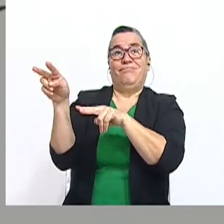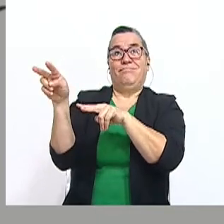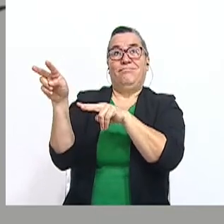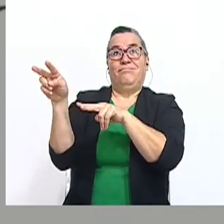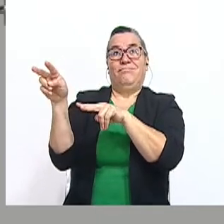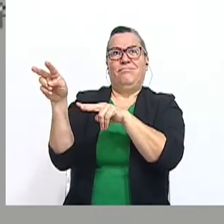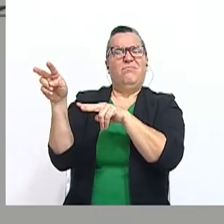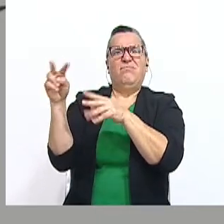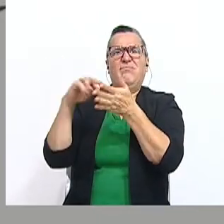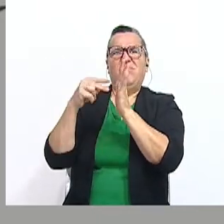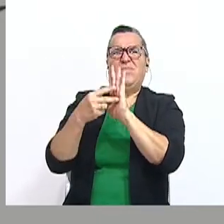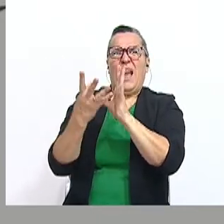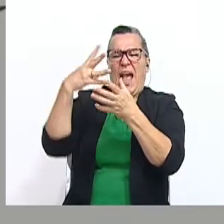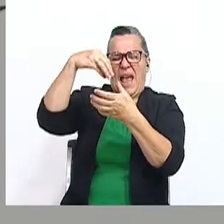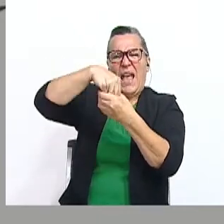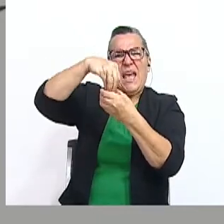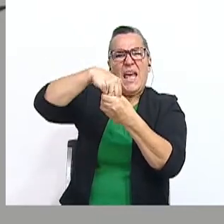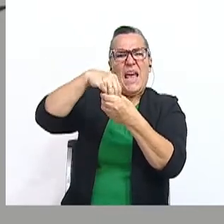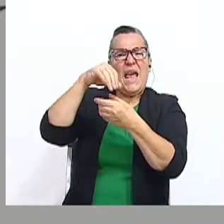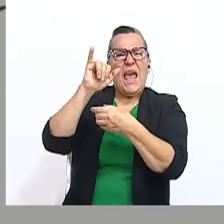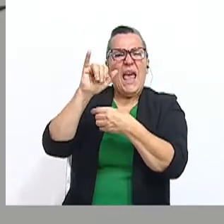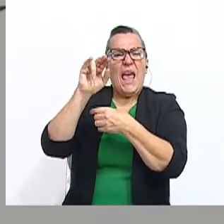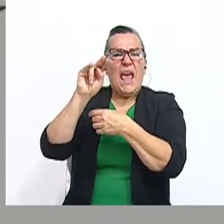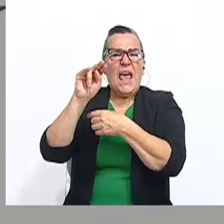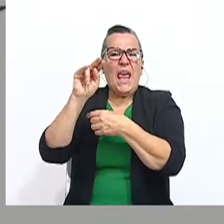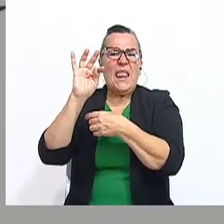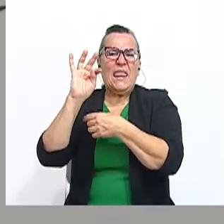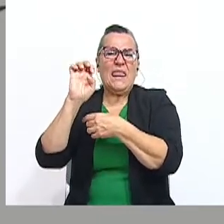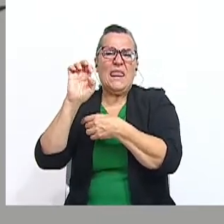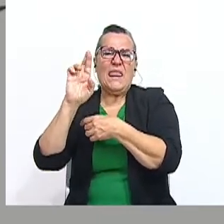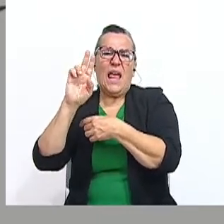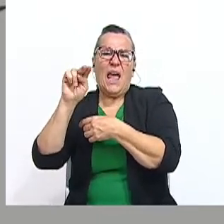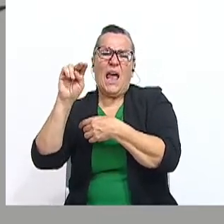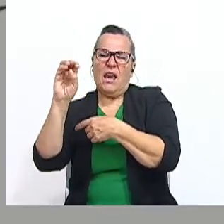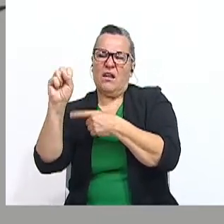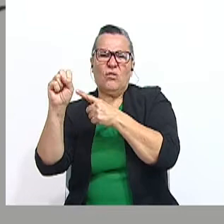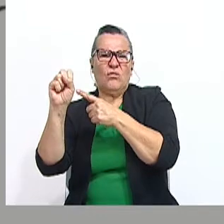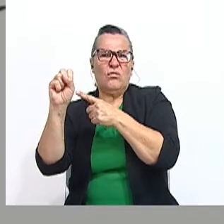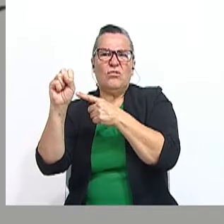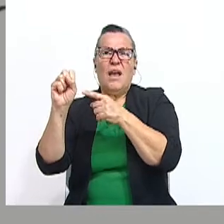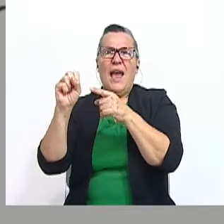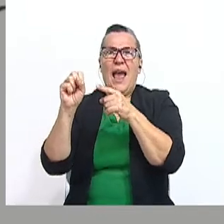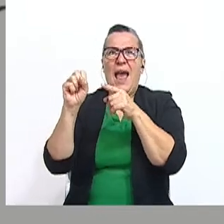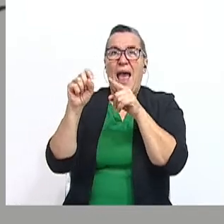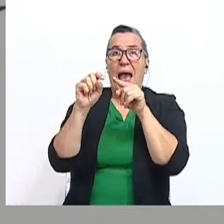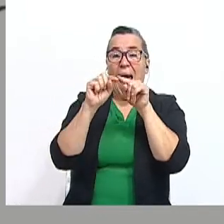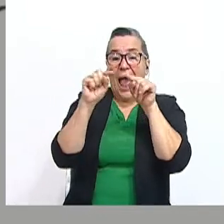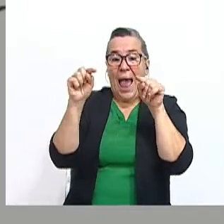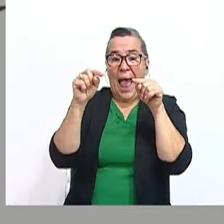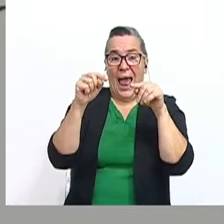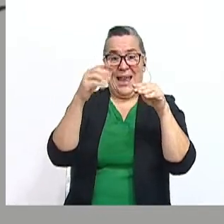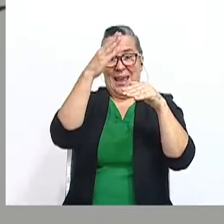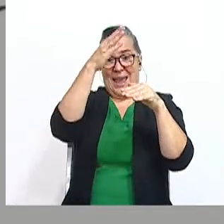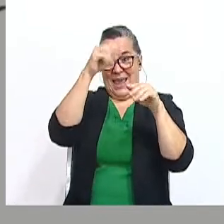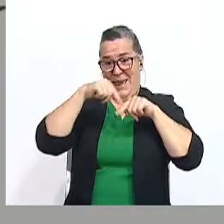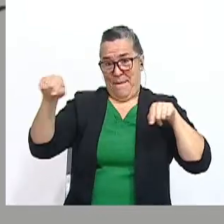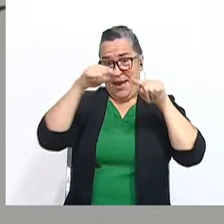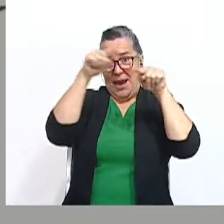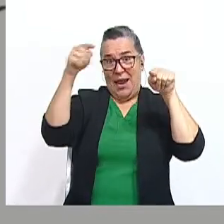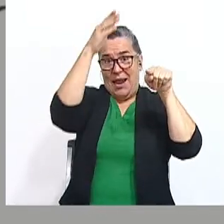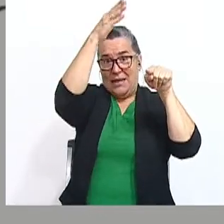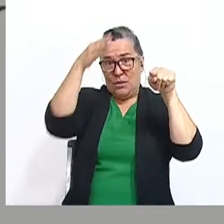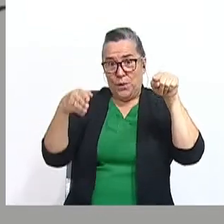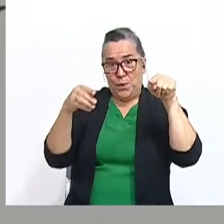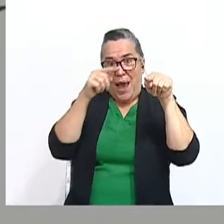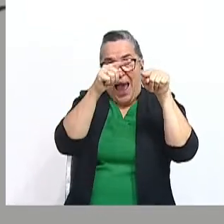refiere con internos? Si ustedes logran ver aquí, la flechita nos indica el interior de las rectas paralelas.